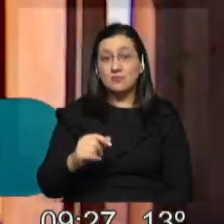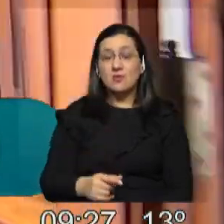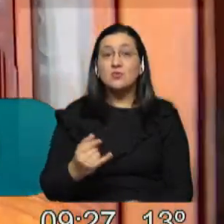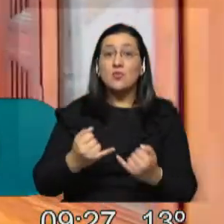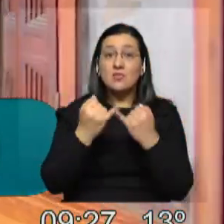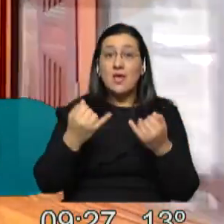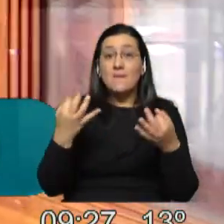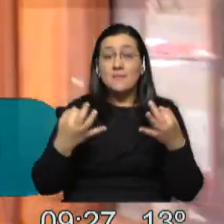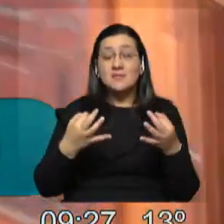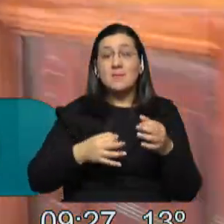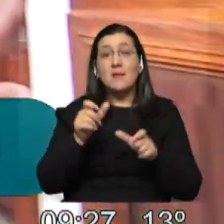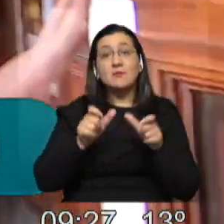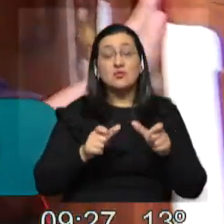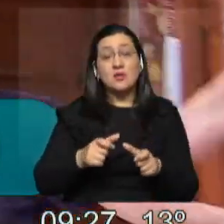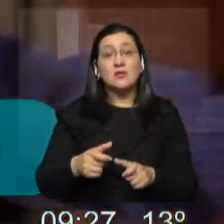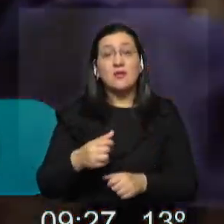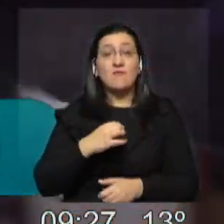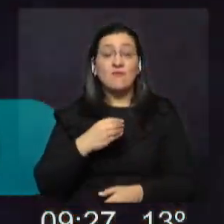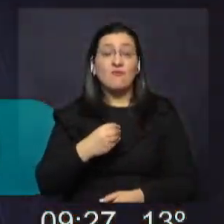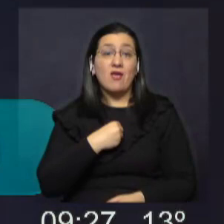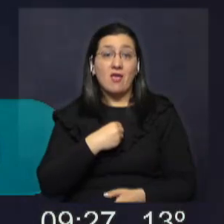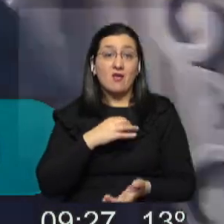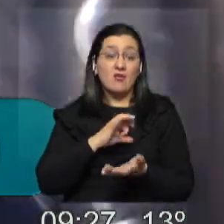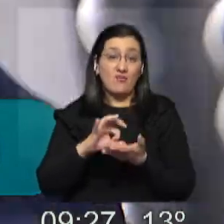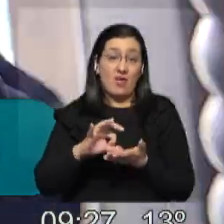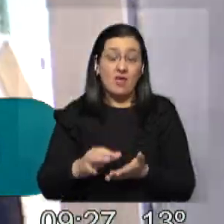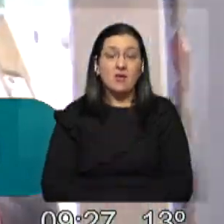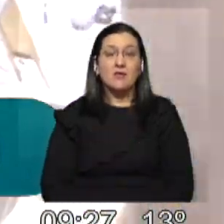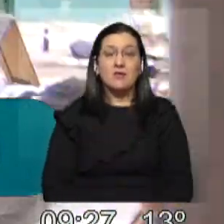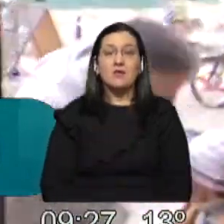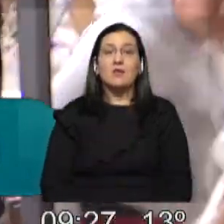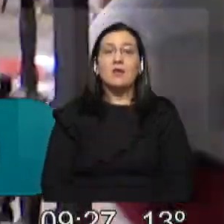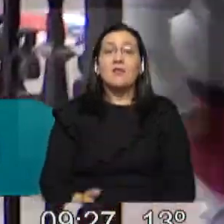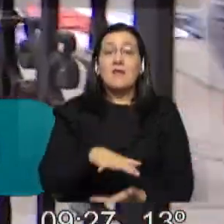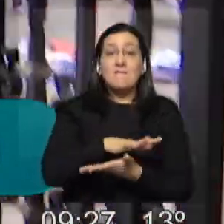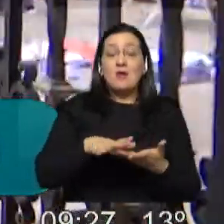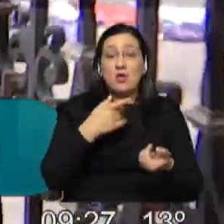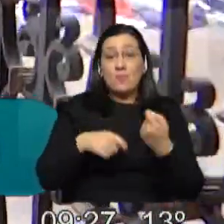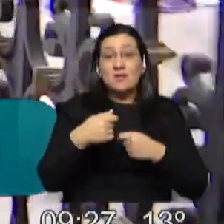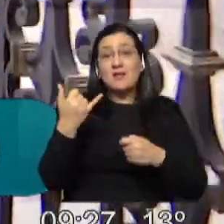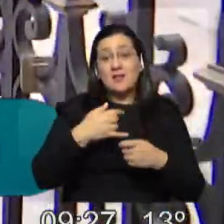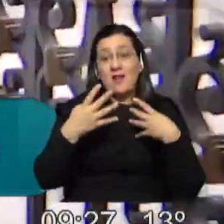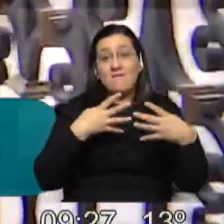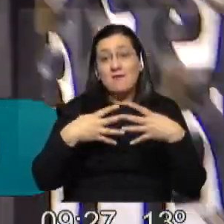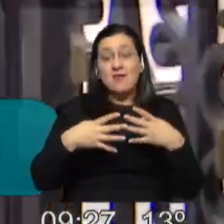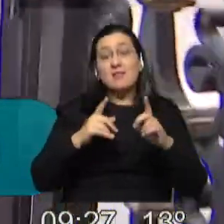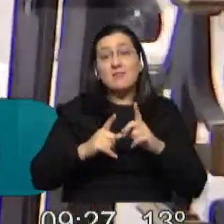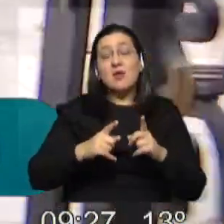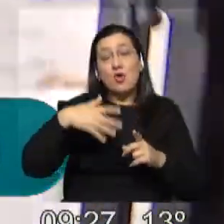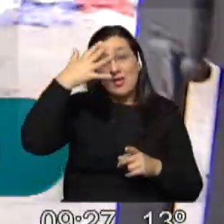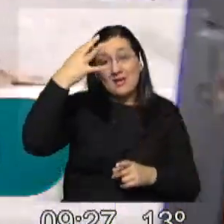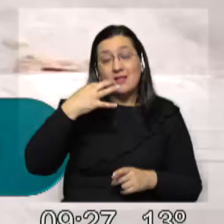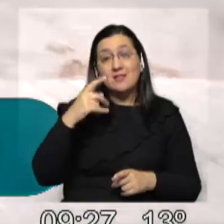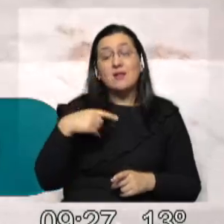especial para los creyentes, para los vecinos del barrio La Comercial, que por supuesto no solamente tienen una feria, sino quienes creen tienen otro